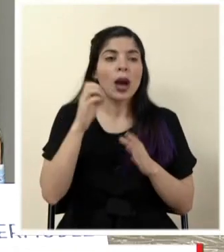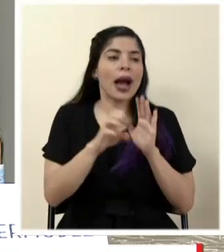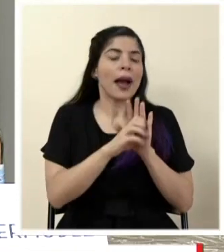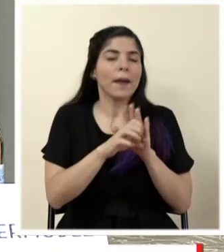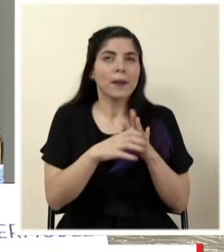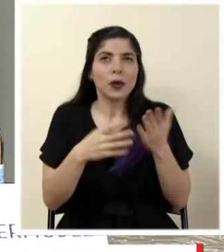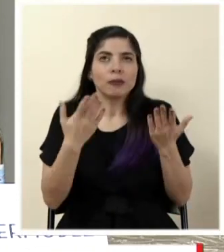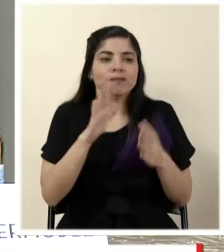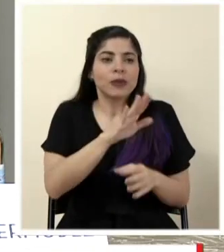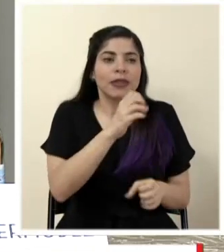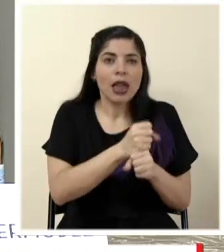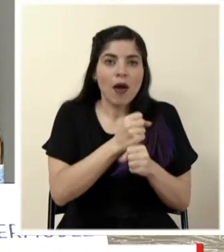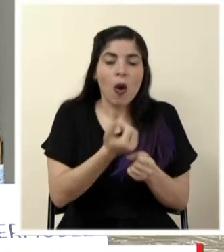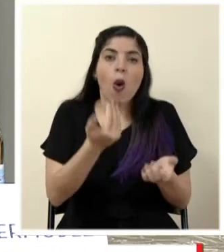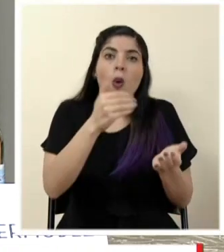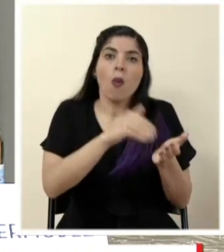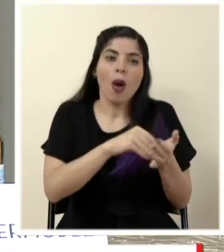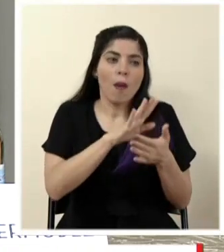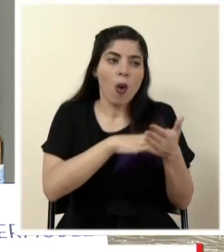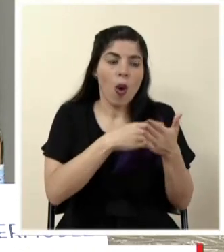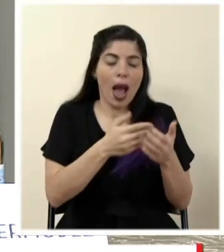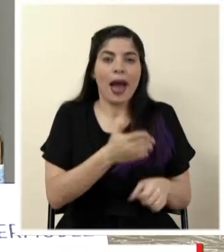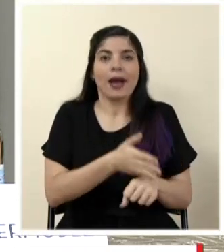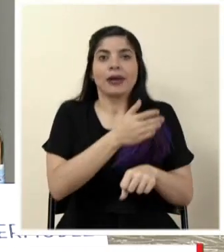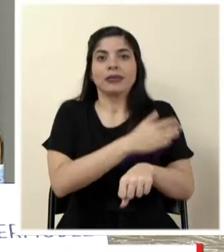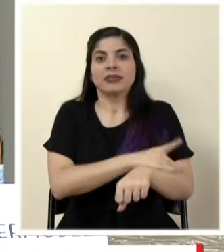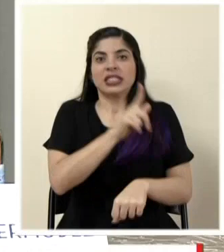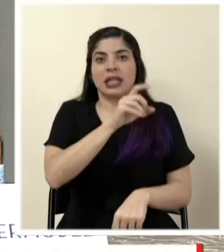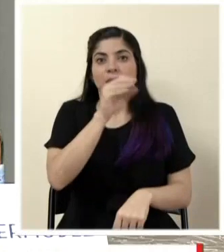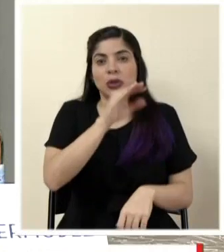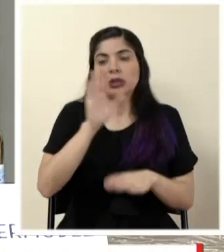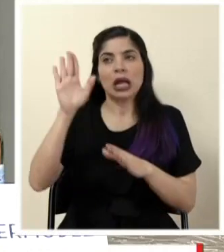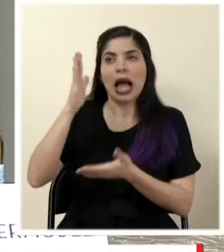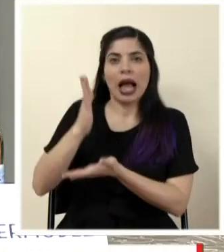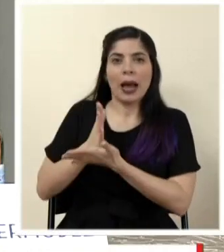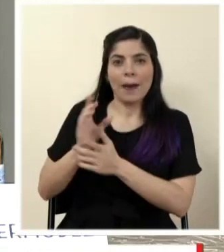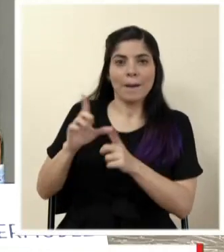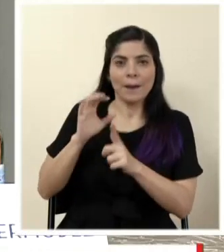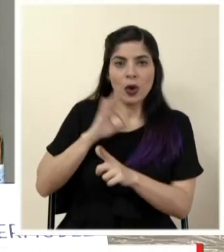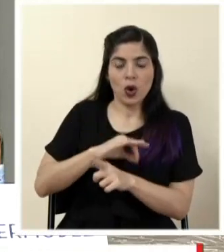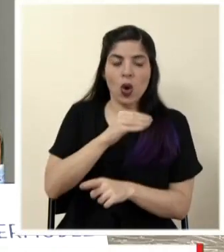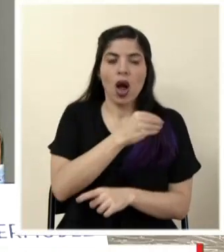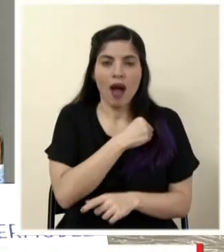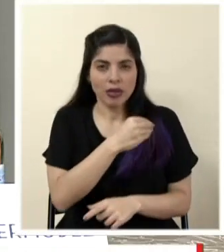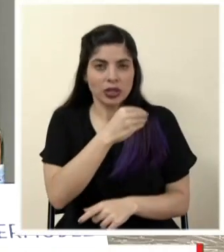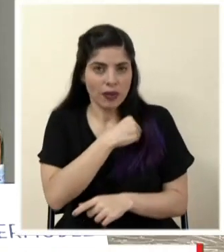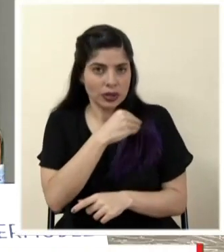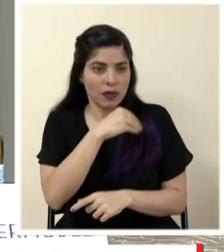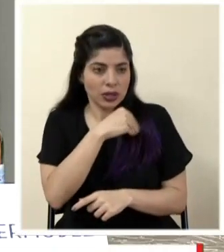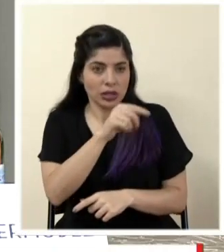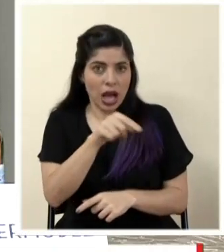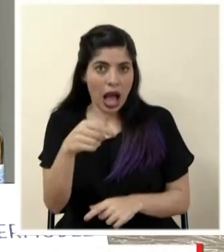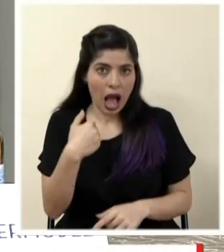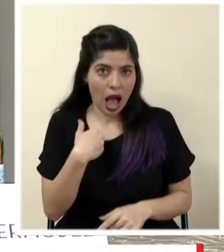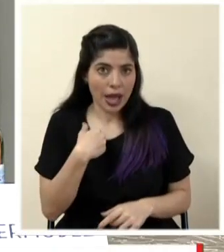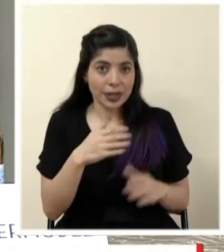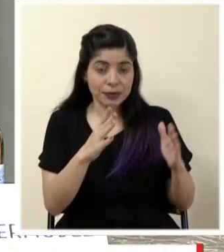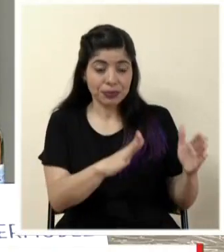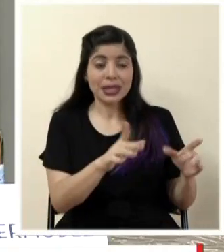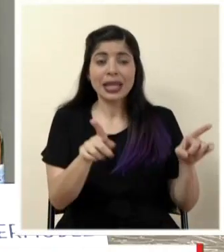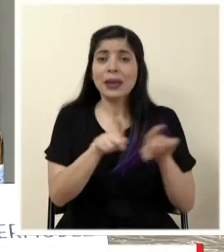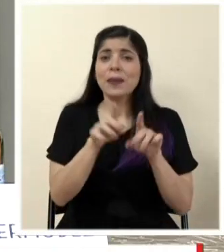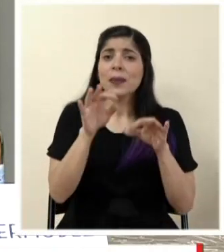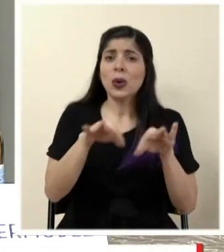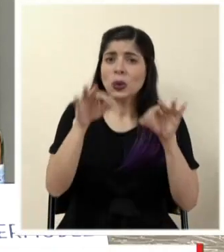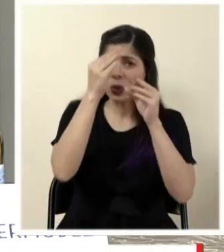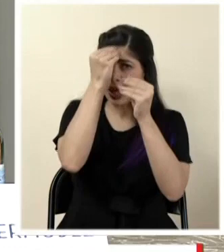por ejemplo, su empleo o su jornada al 100%. Es importante también